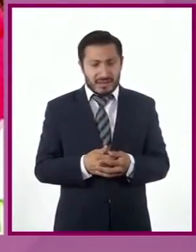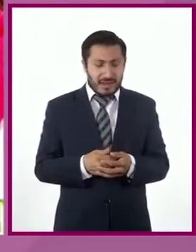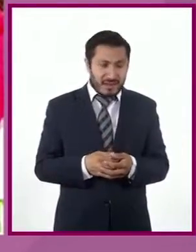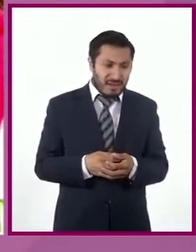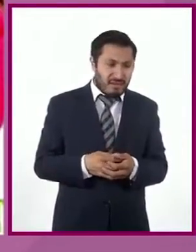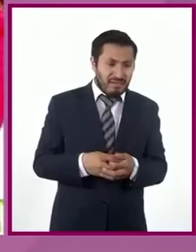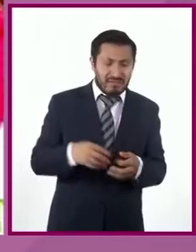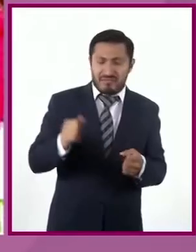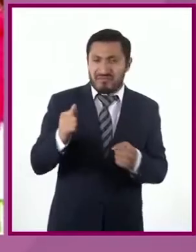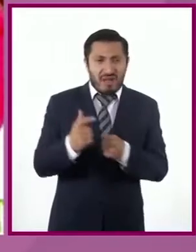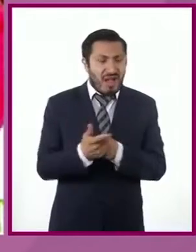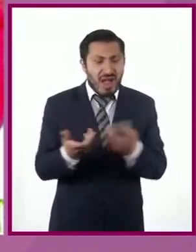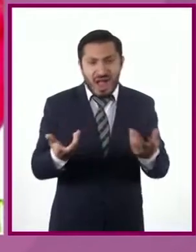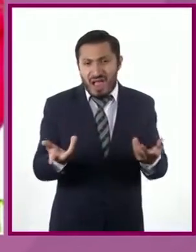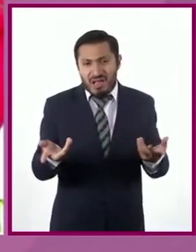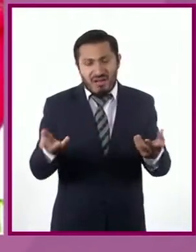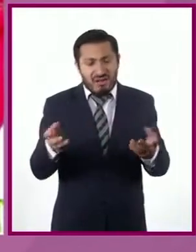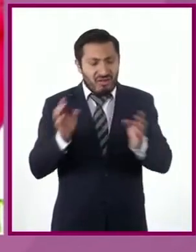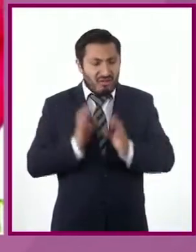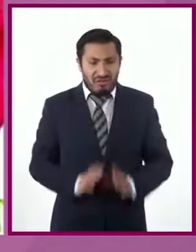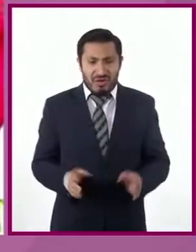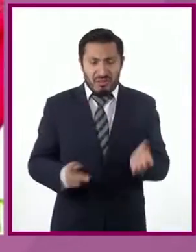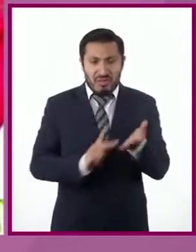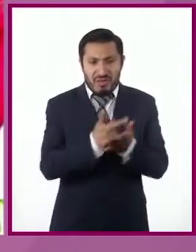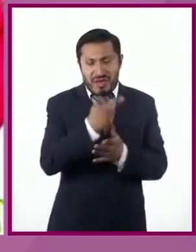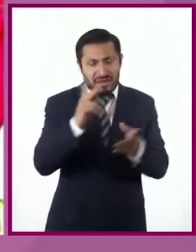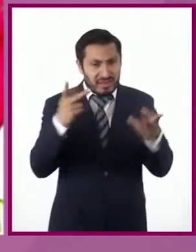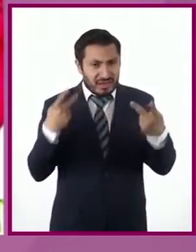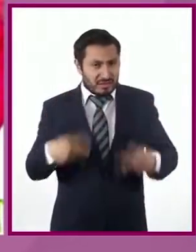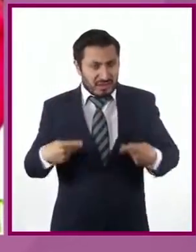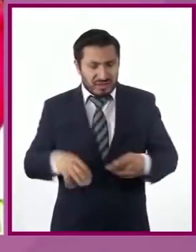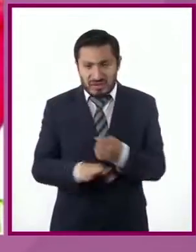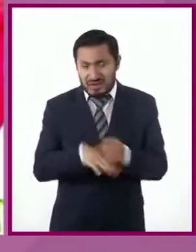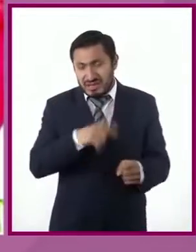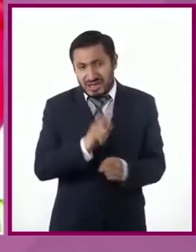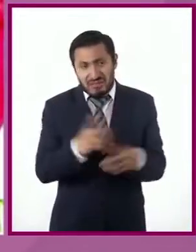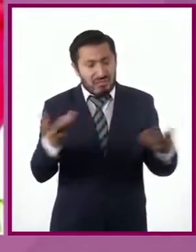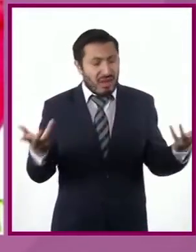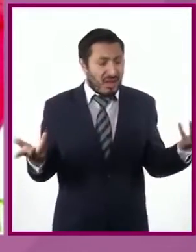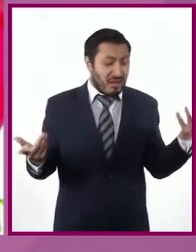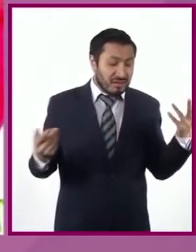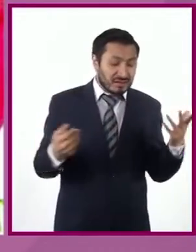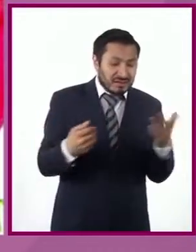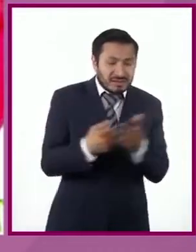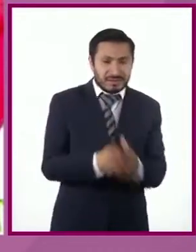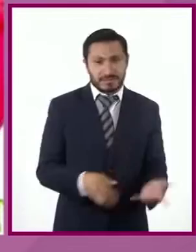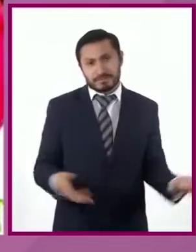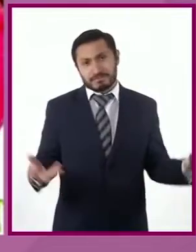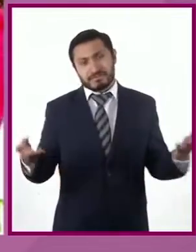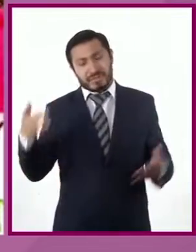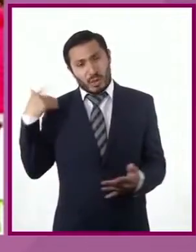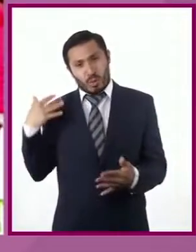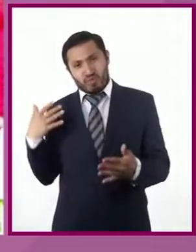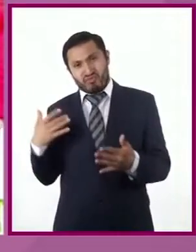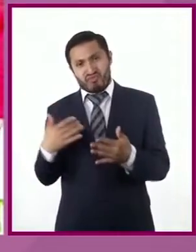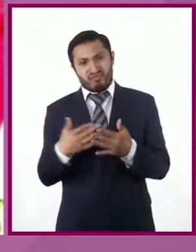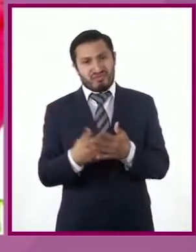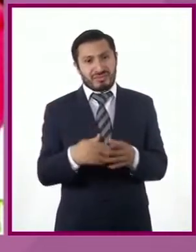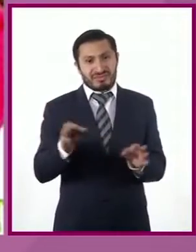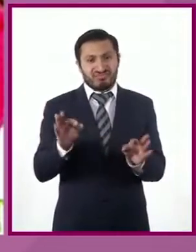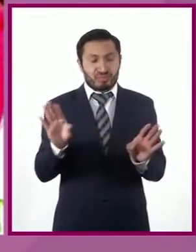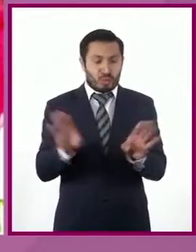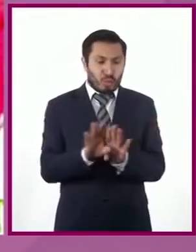seres vivos, bueno, ya sea plantas o animales, incluyendo al hombre, que pues con el resto del tiempo se fueron